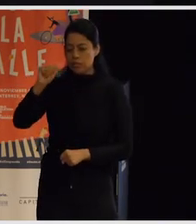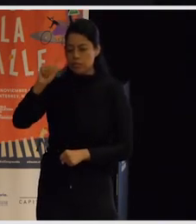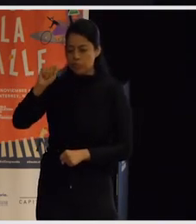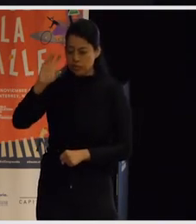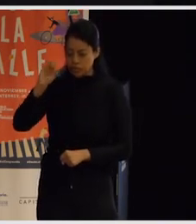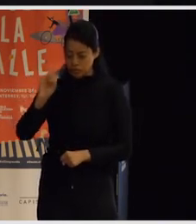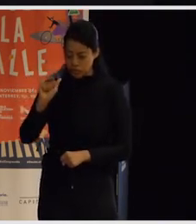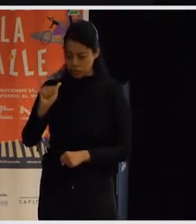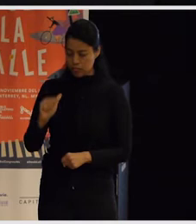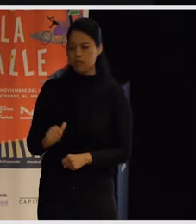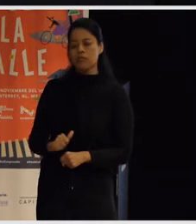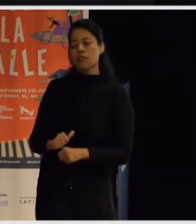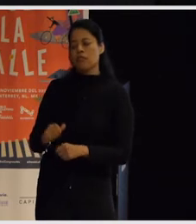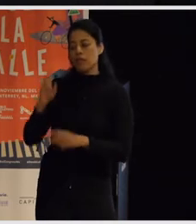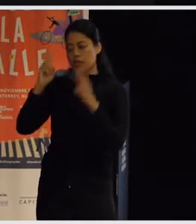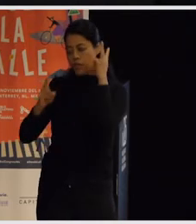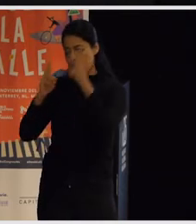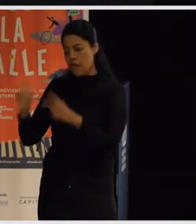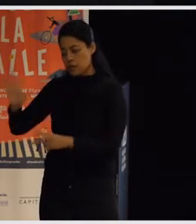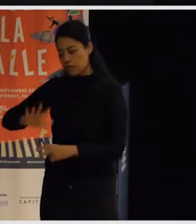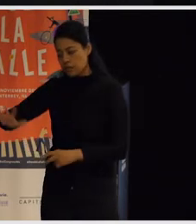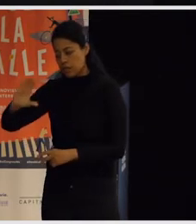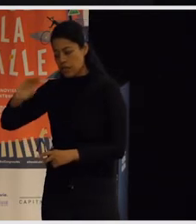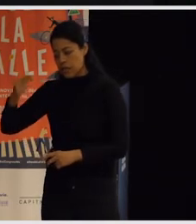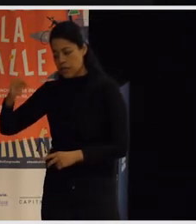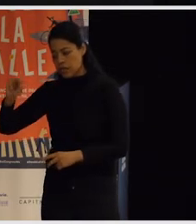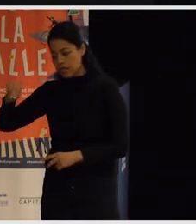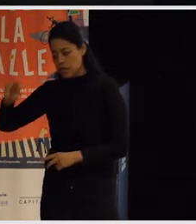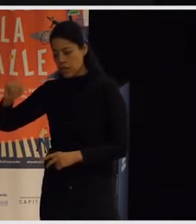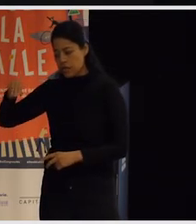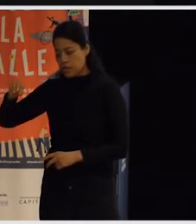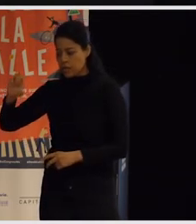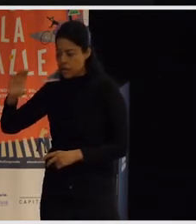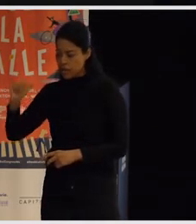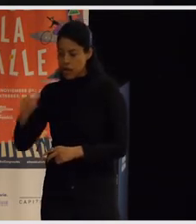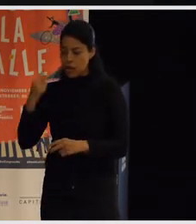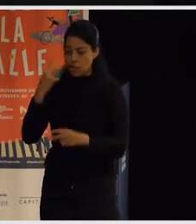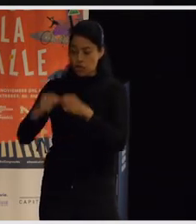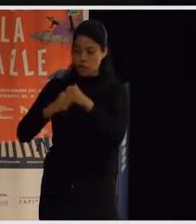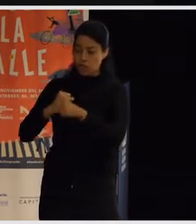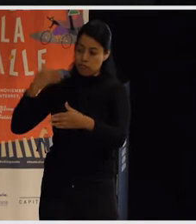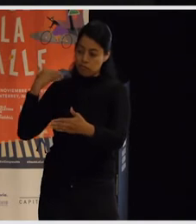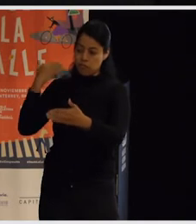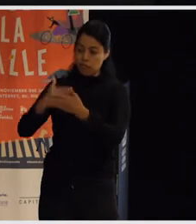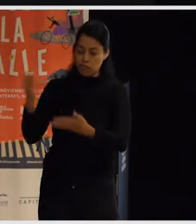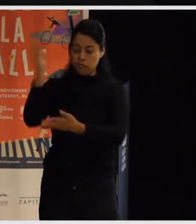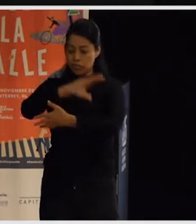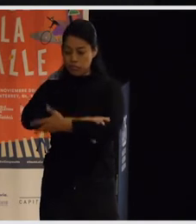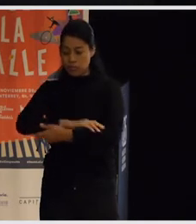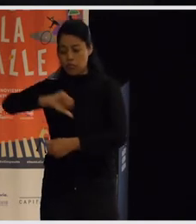chinameca también en bicicleta y lo más padre ha sido que a lo largo de estos dos años hemos podido ir creando alianzas con